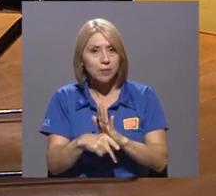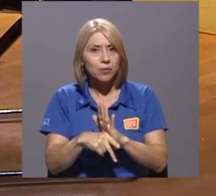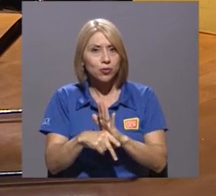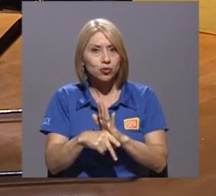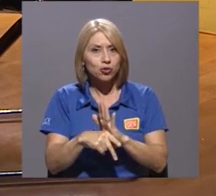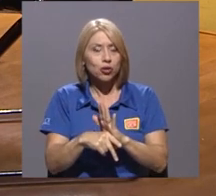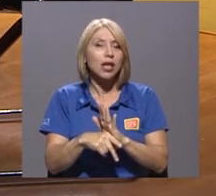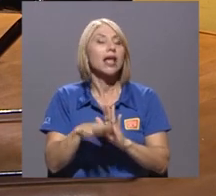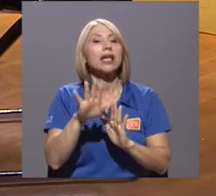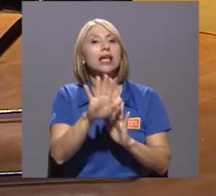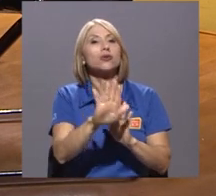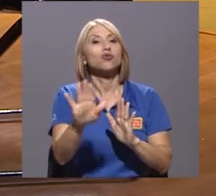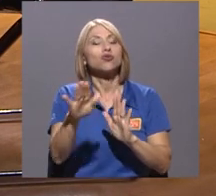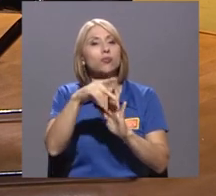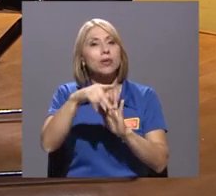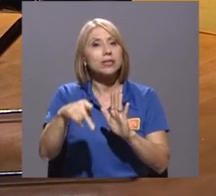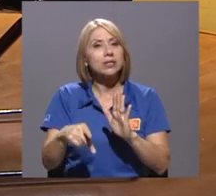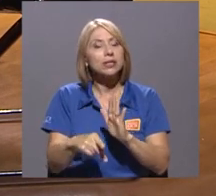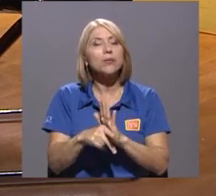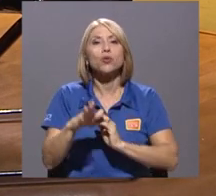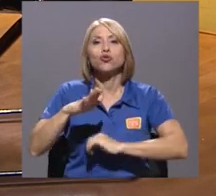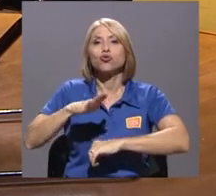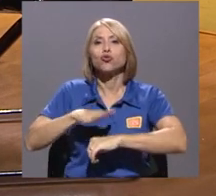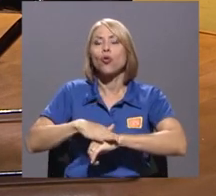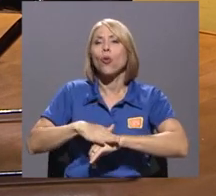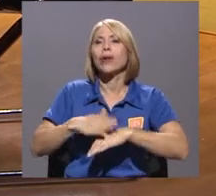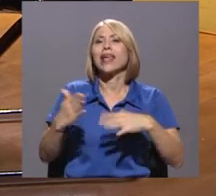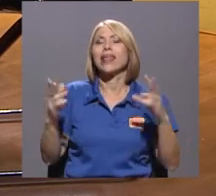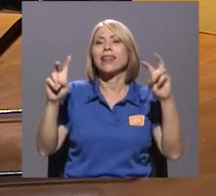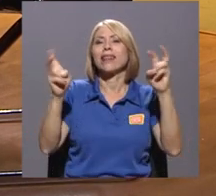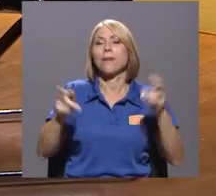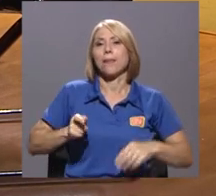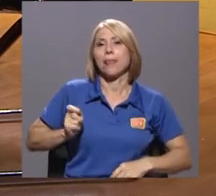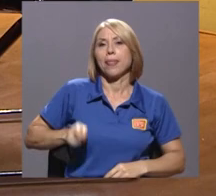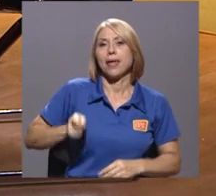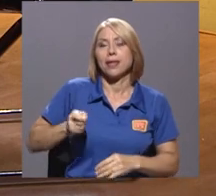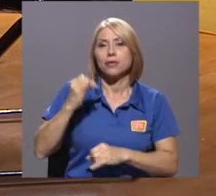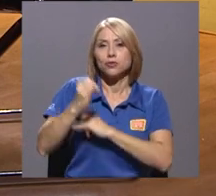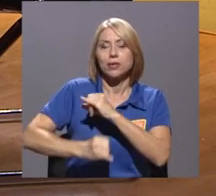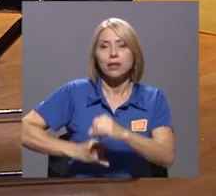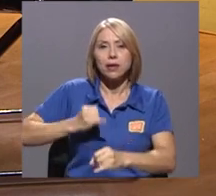aspecto del derecho internacional del respecto